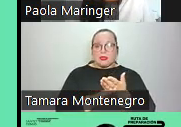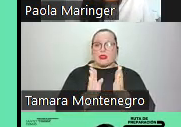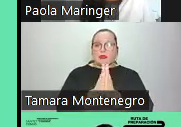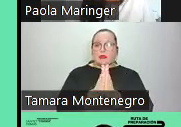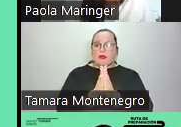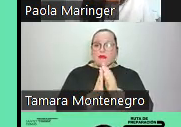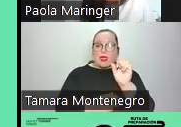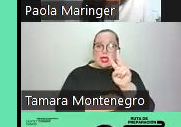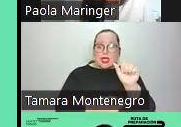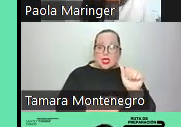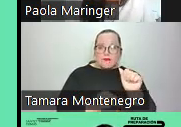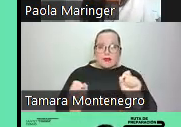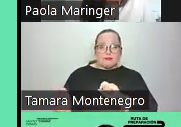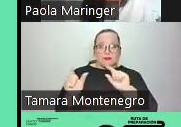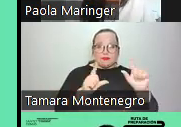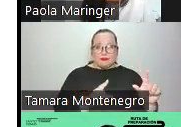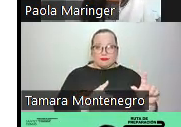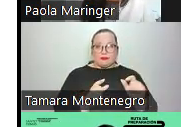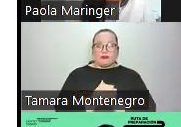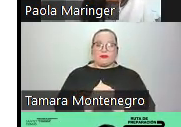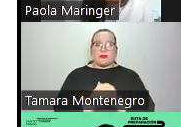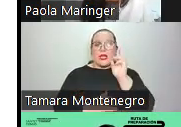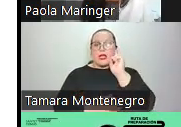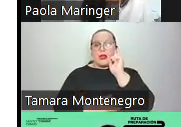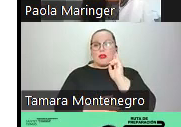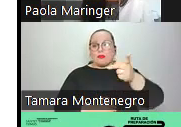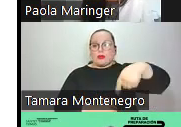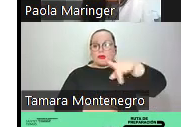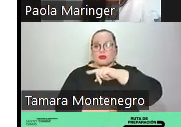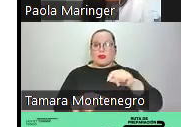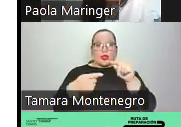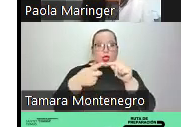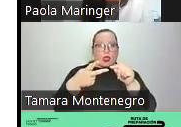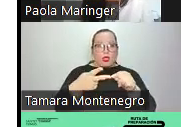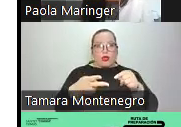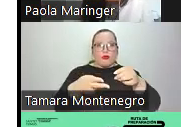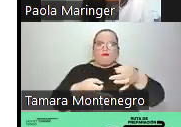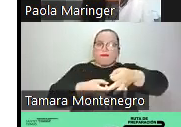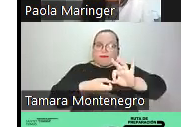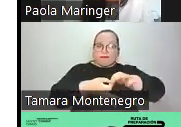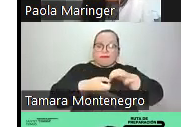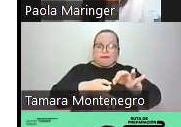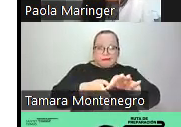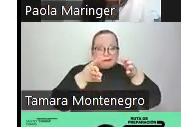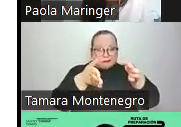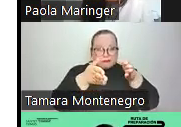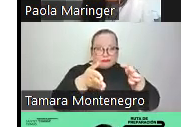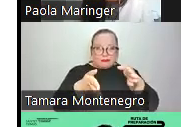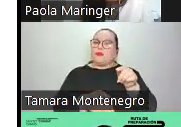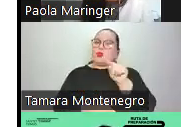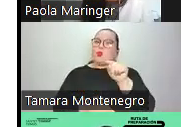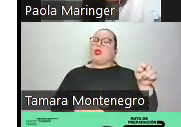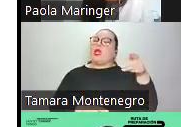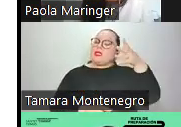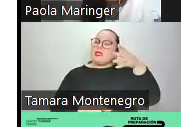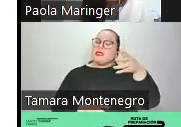con la lámina siguiente, les recordamos que vamos a estar sorteando dos asesorías personalizadas en cada charla, claro que sí. La idea es que este